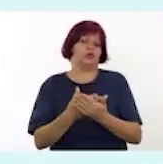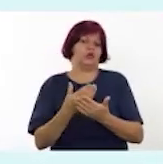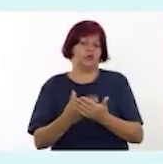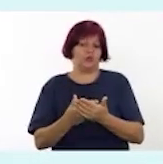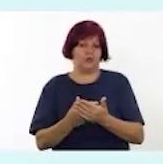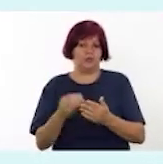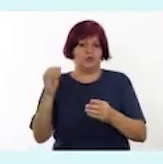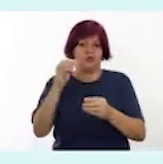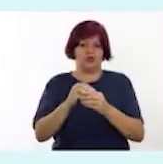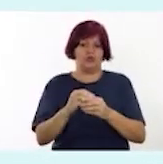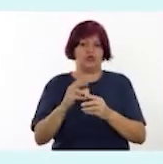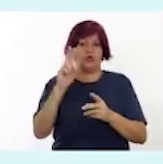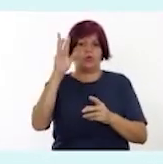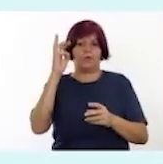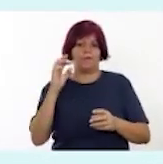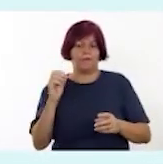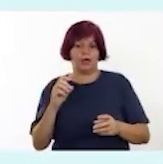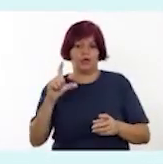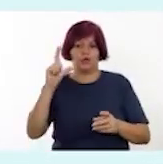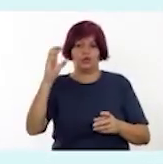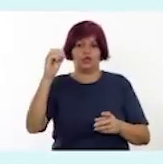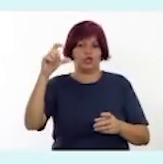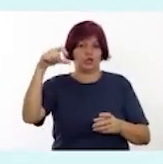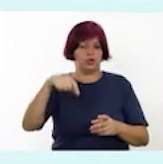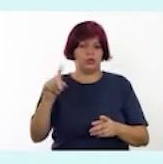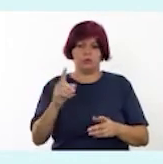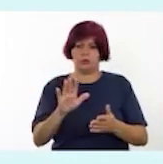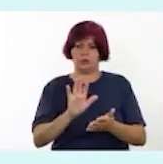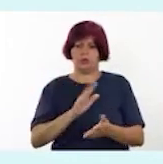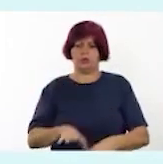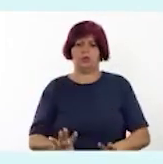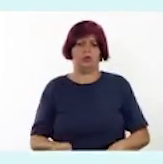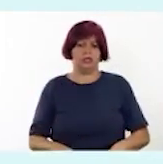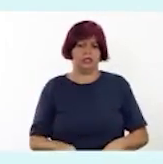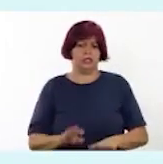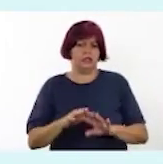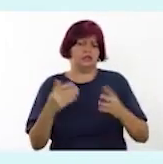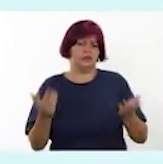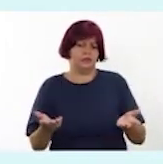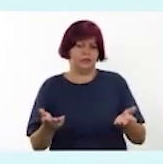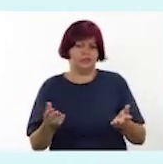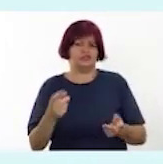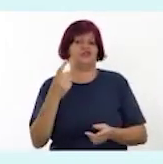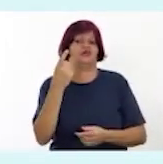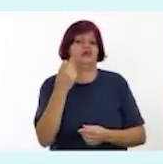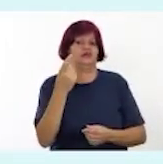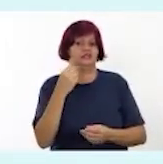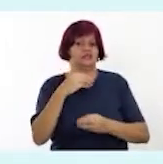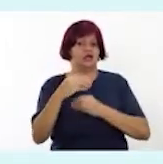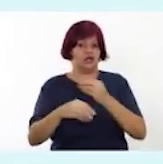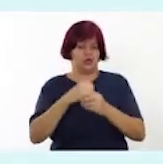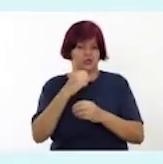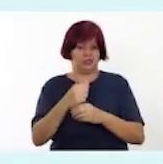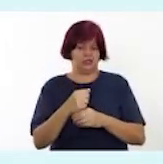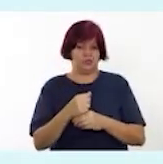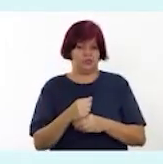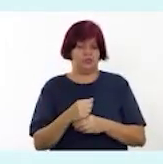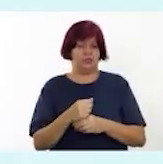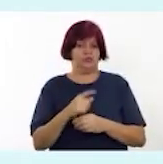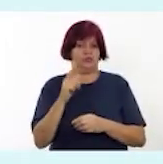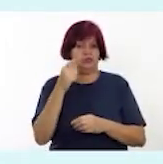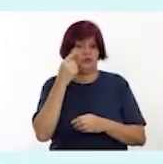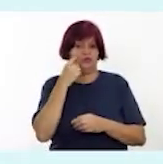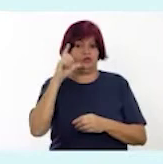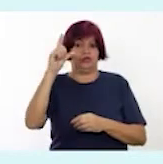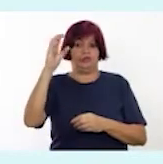valor que el logaritmo no lo acepte en el argumento porque no está definido para él? Es necesario hacerlo. Pero observe